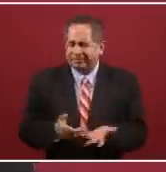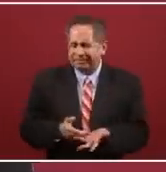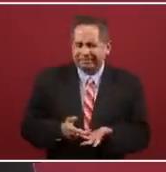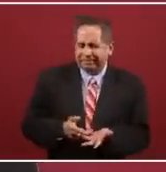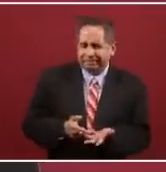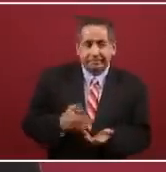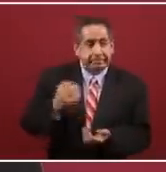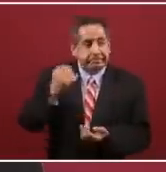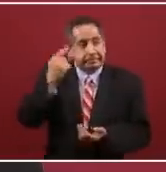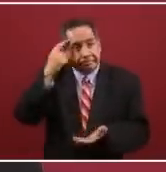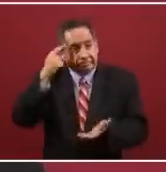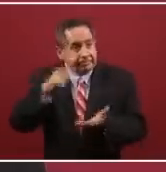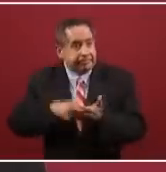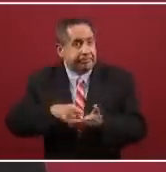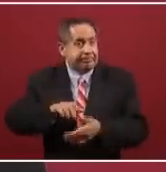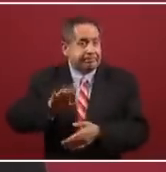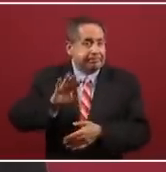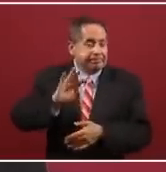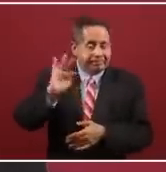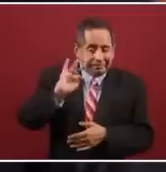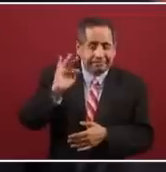son,